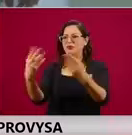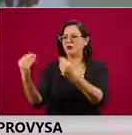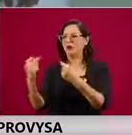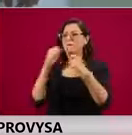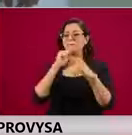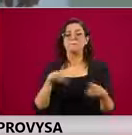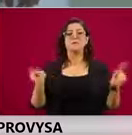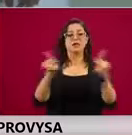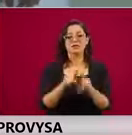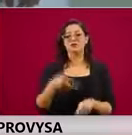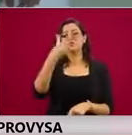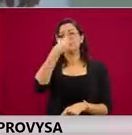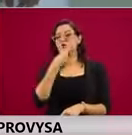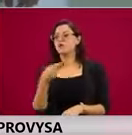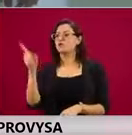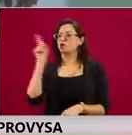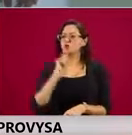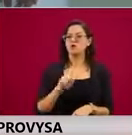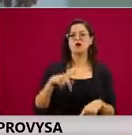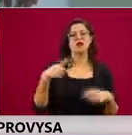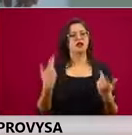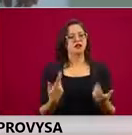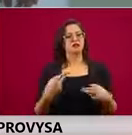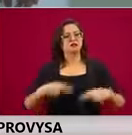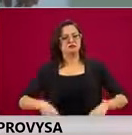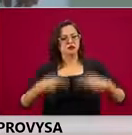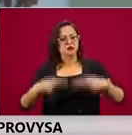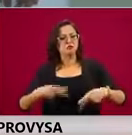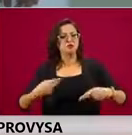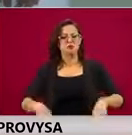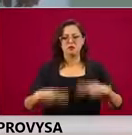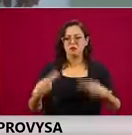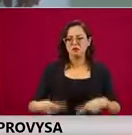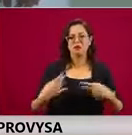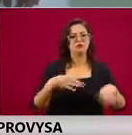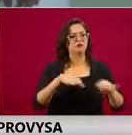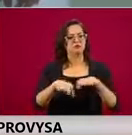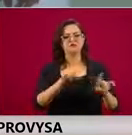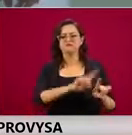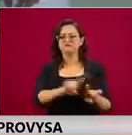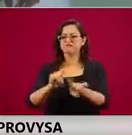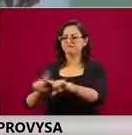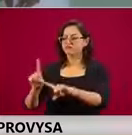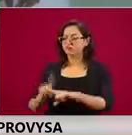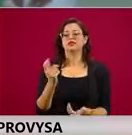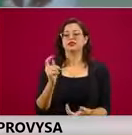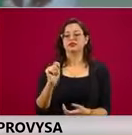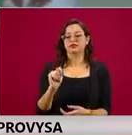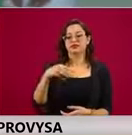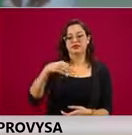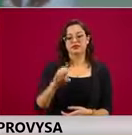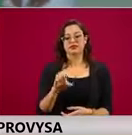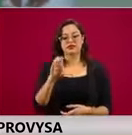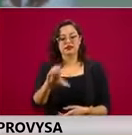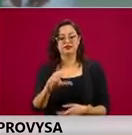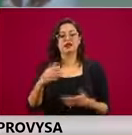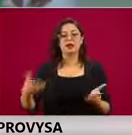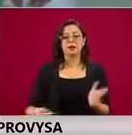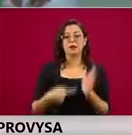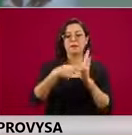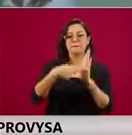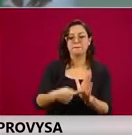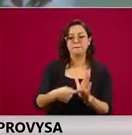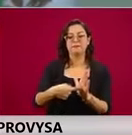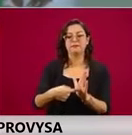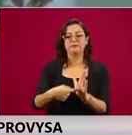hombres y mujeres comerciantes, conforman un gran porcentaje de propiedad de negocios.